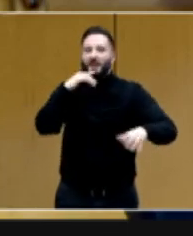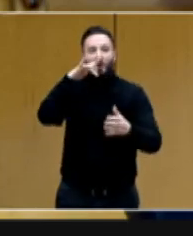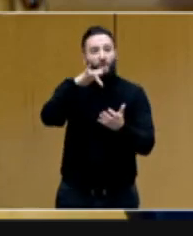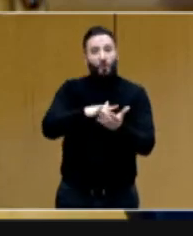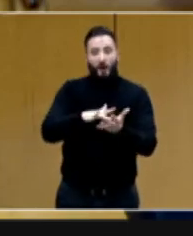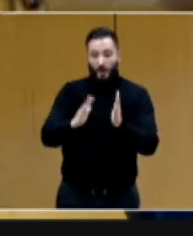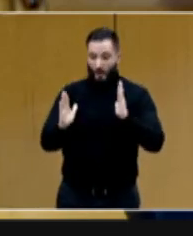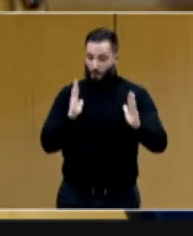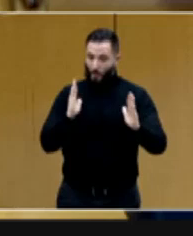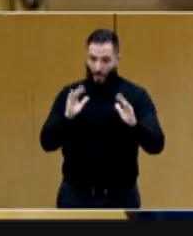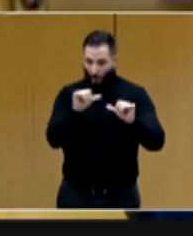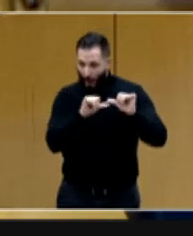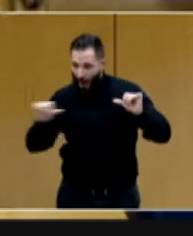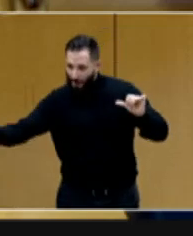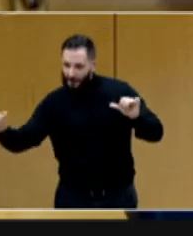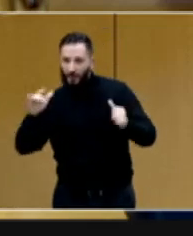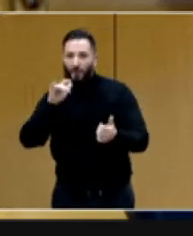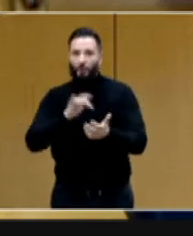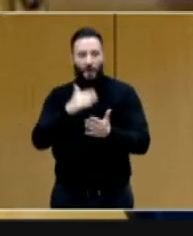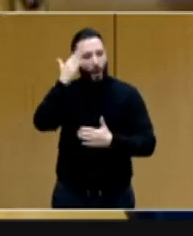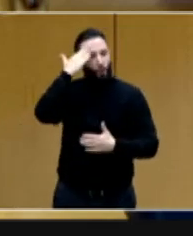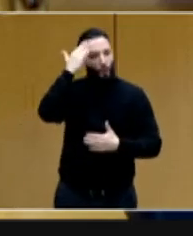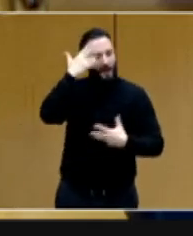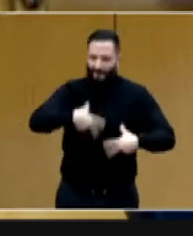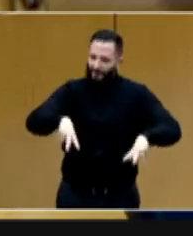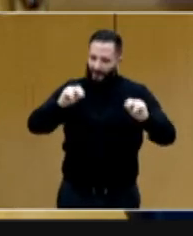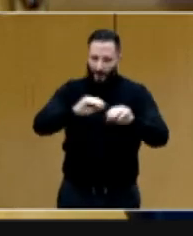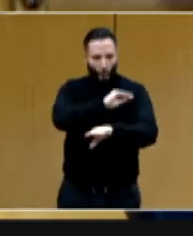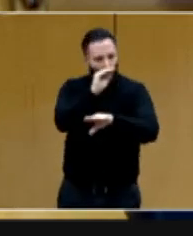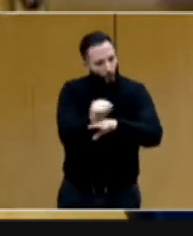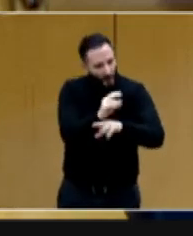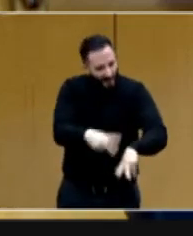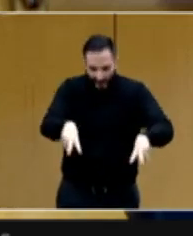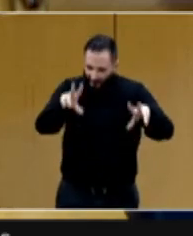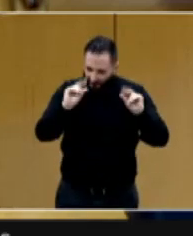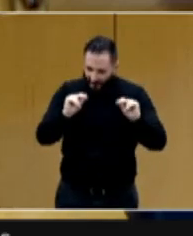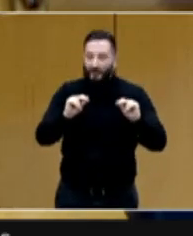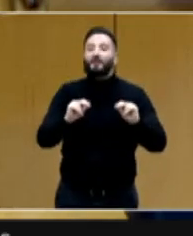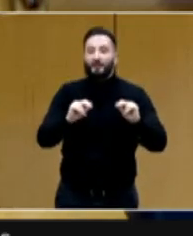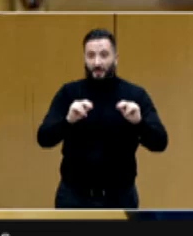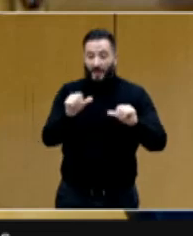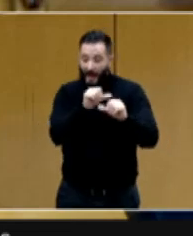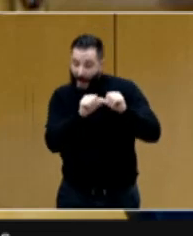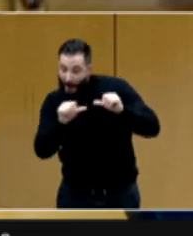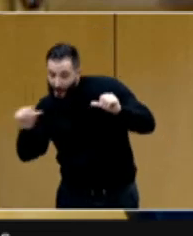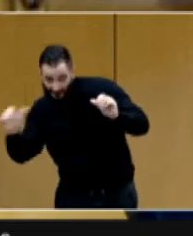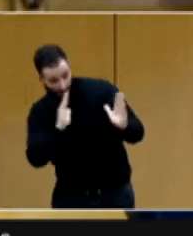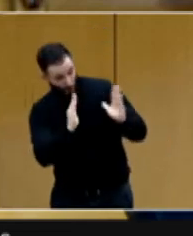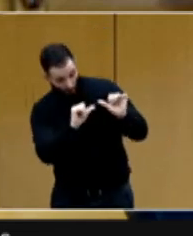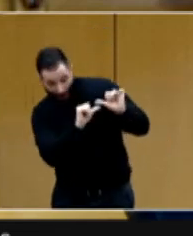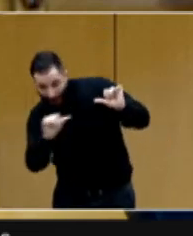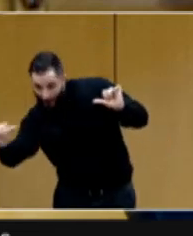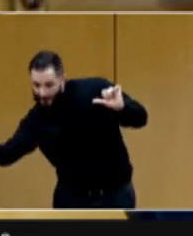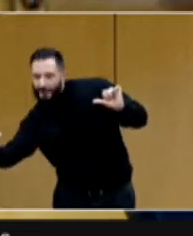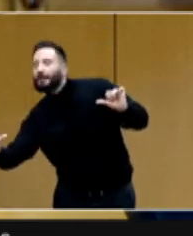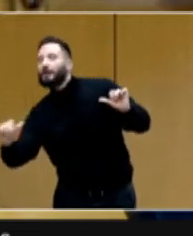ya no se podían establecer más tutelas Ni más curatelas ni más patrias potestad prorrogadas Y a partir de ese momento se abrió la